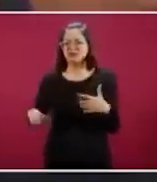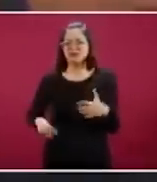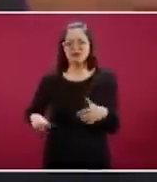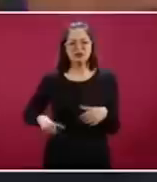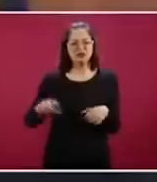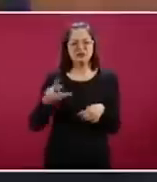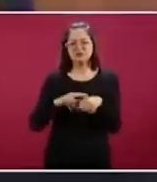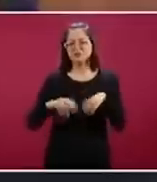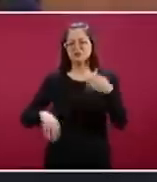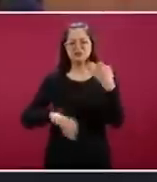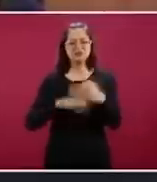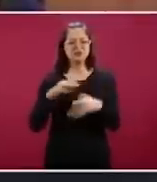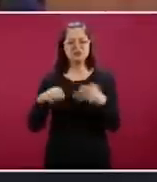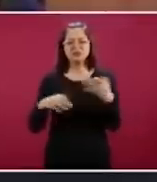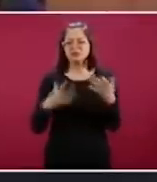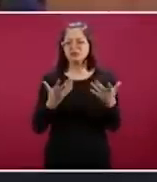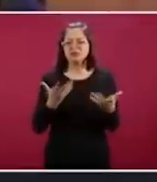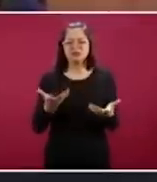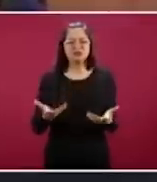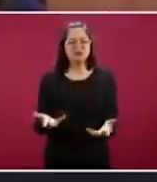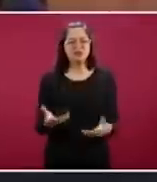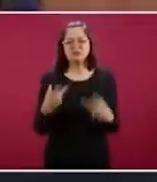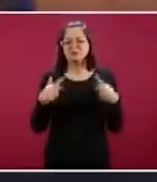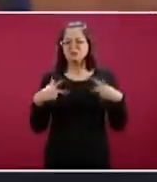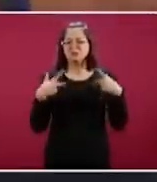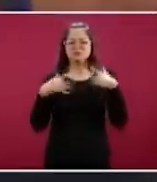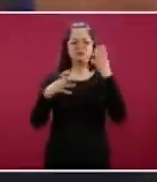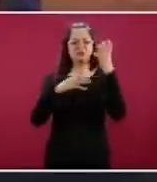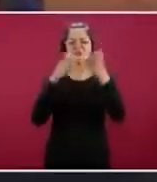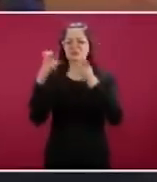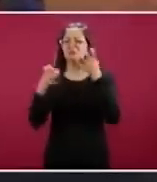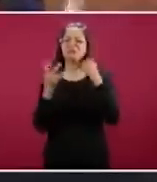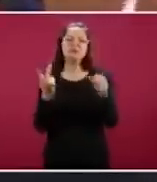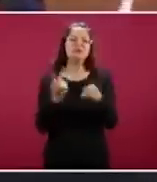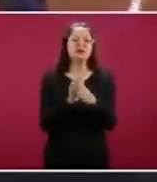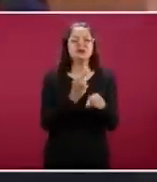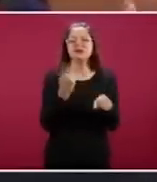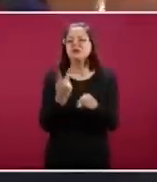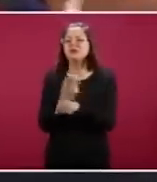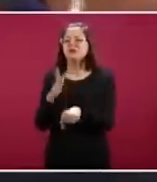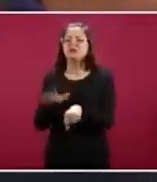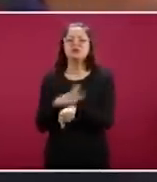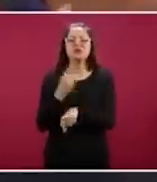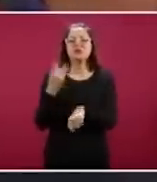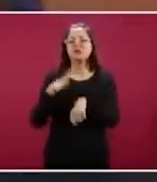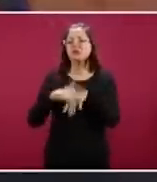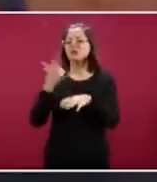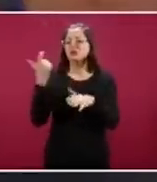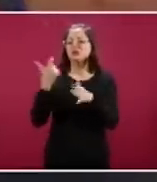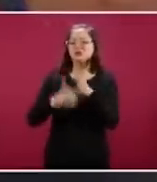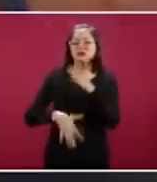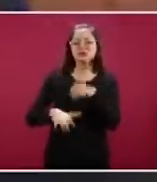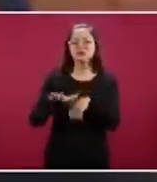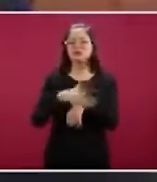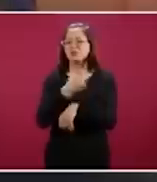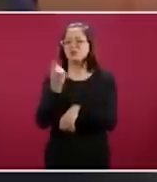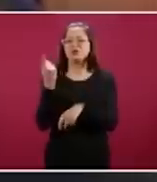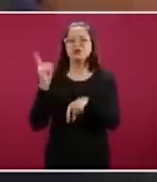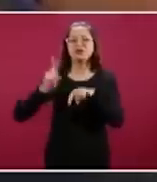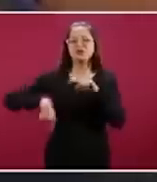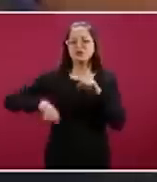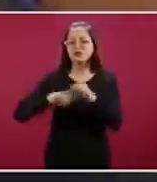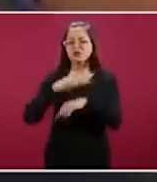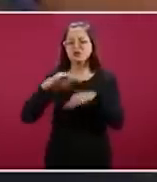llegaron todos, y de repente la persona le gritan, ¿qué pasa? ¿Por qué bajó? ¿Por qué no está el precio? ¿Por qué se les quitó